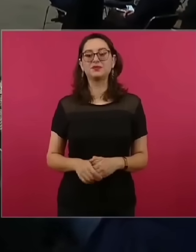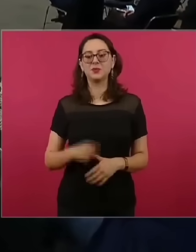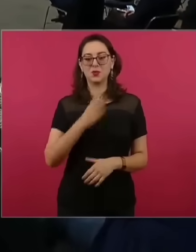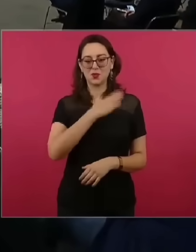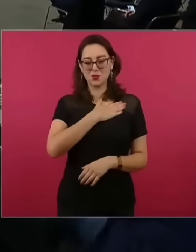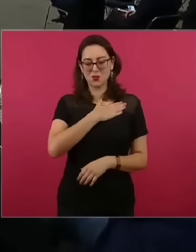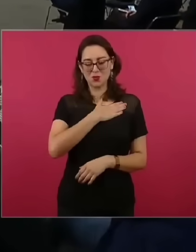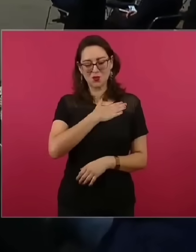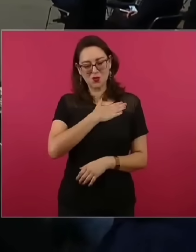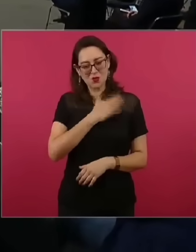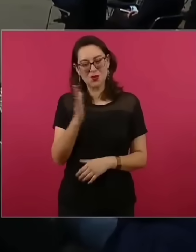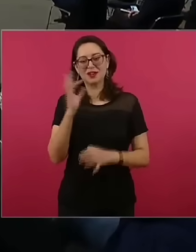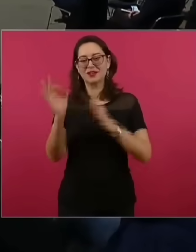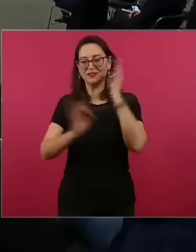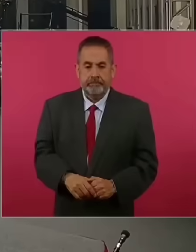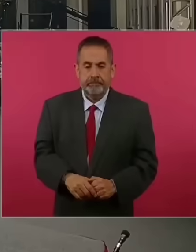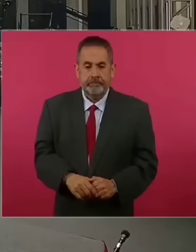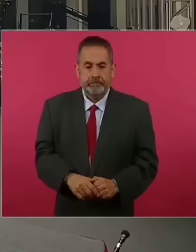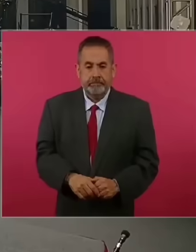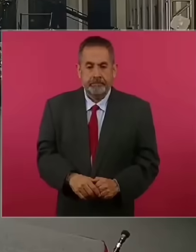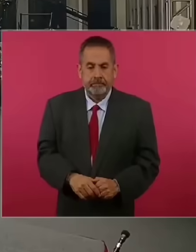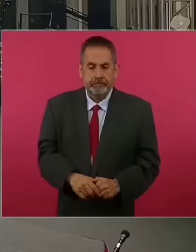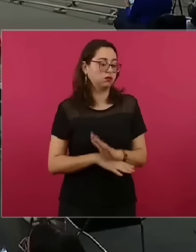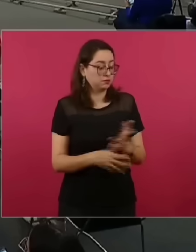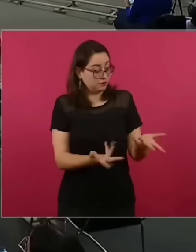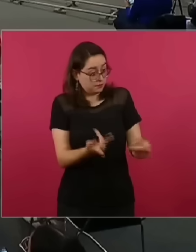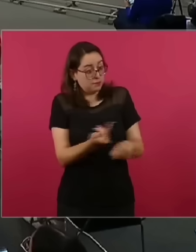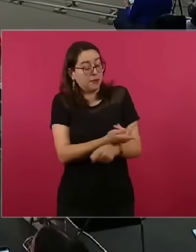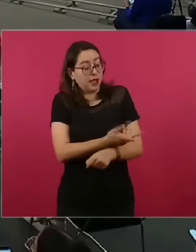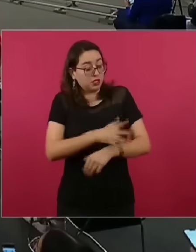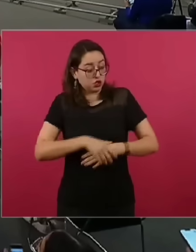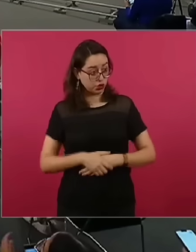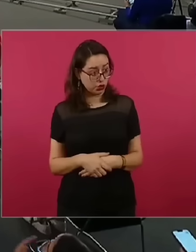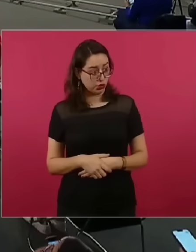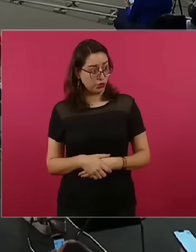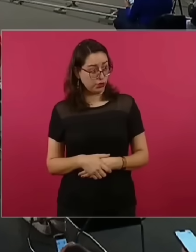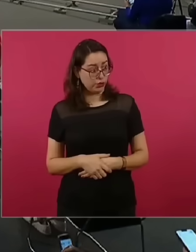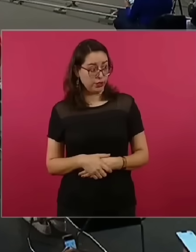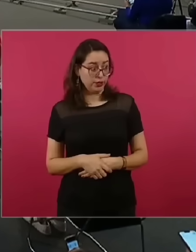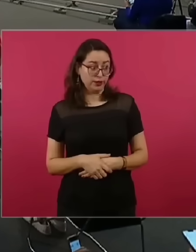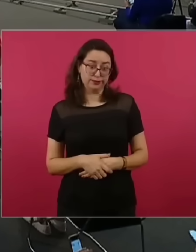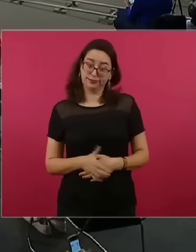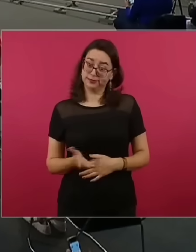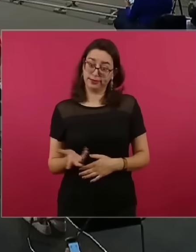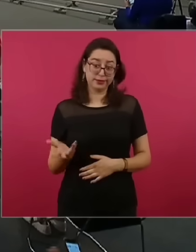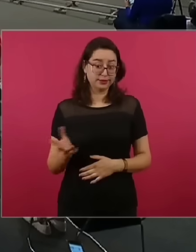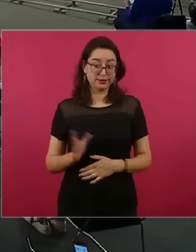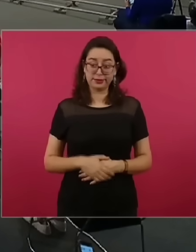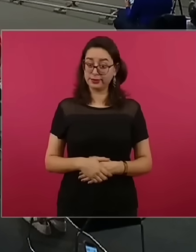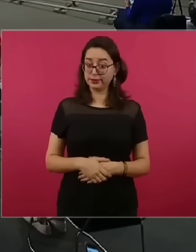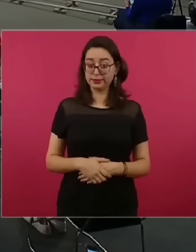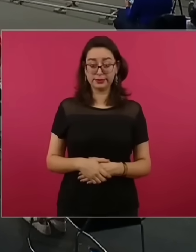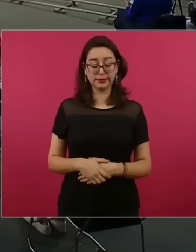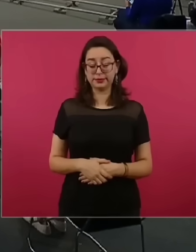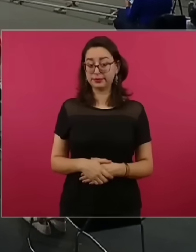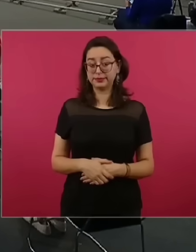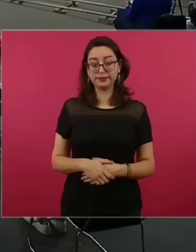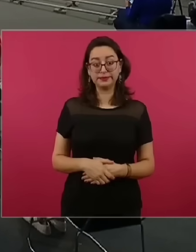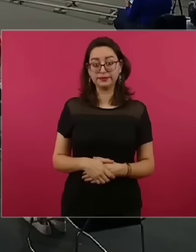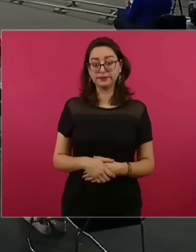buena noticia, vamos creciendo. Para junio de 2023, el